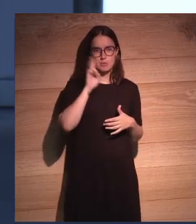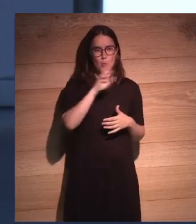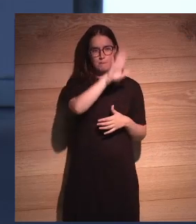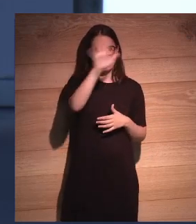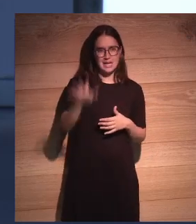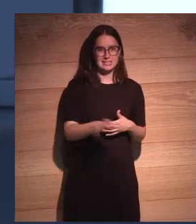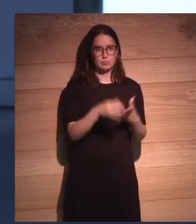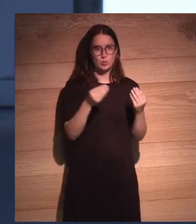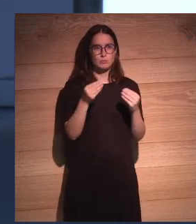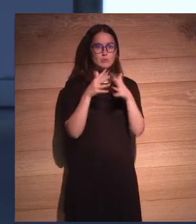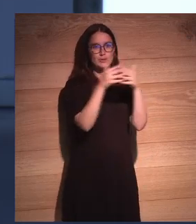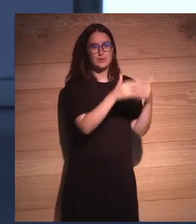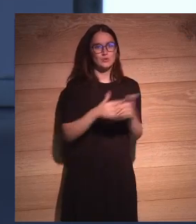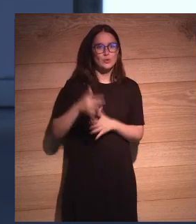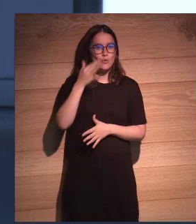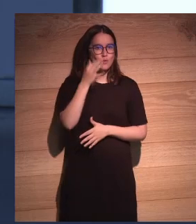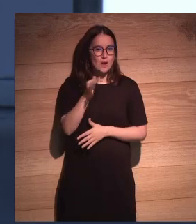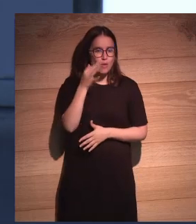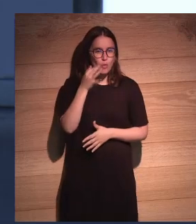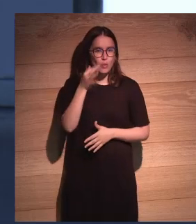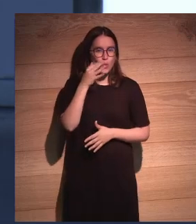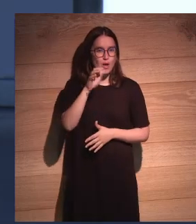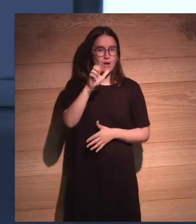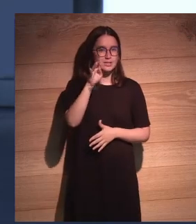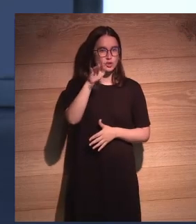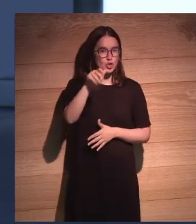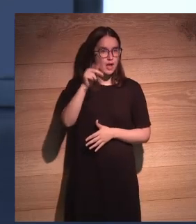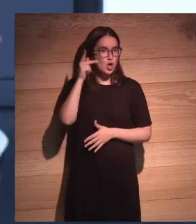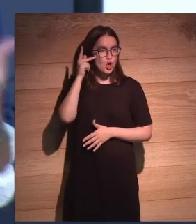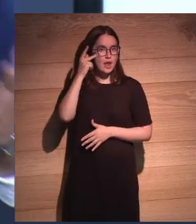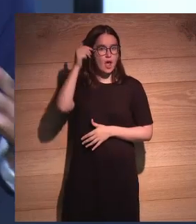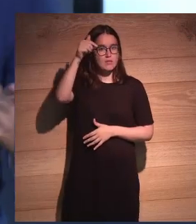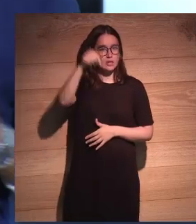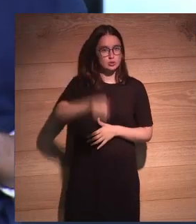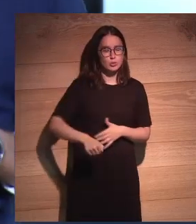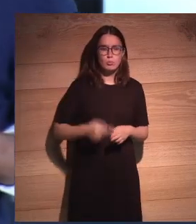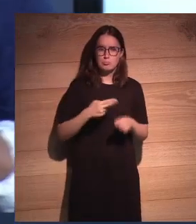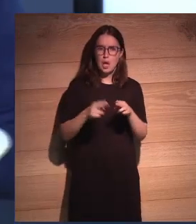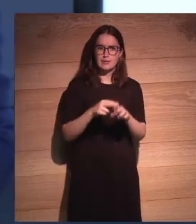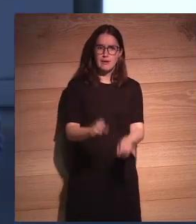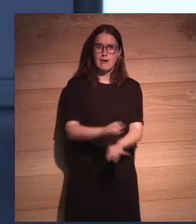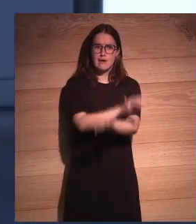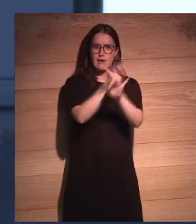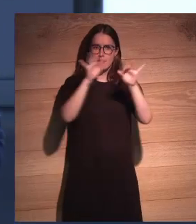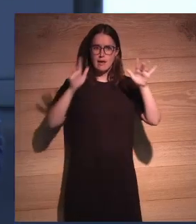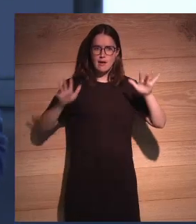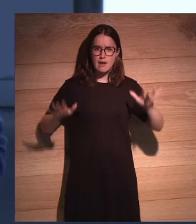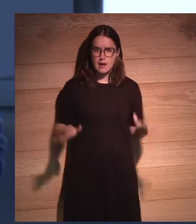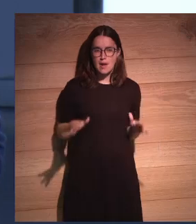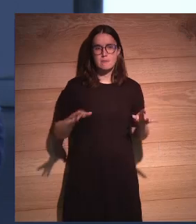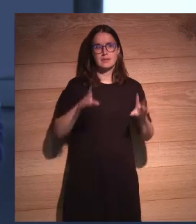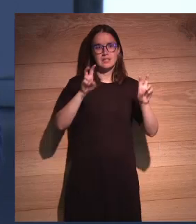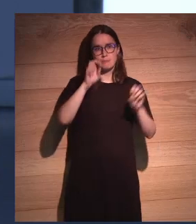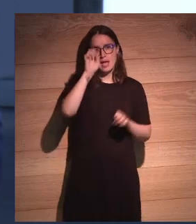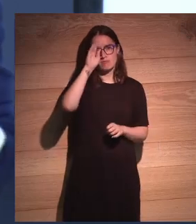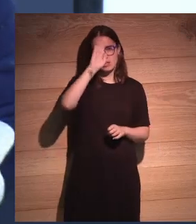muchos países como Estados Unidos, como Francia, como Estonia, Corea del Sur, que tienen una política decidida para atacar la